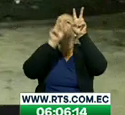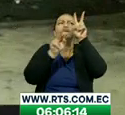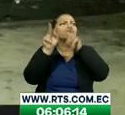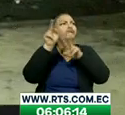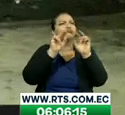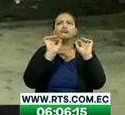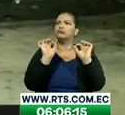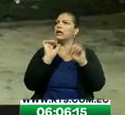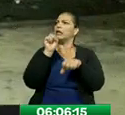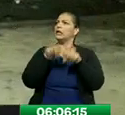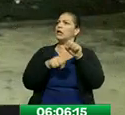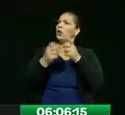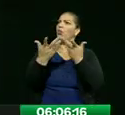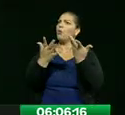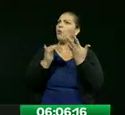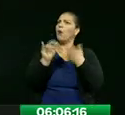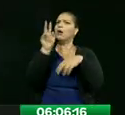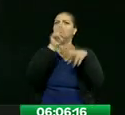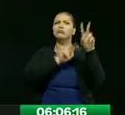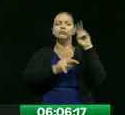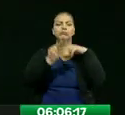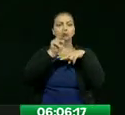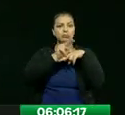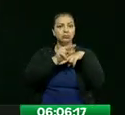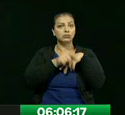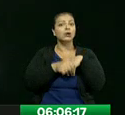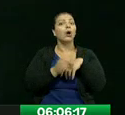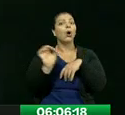del eléctrico. Mira cómo quedó la unidad.